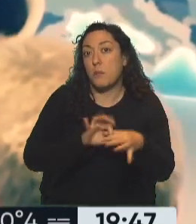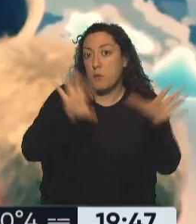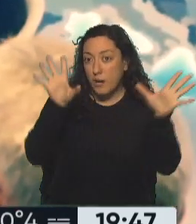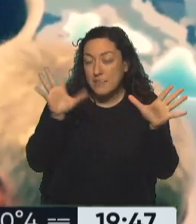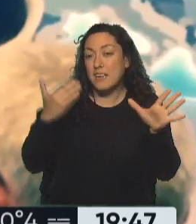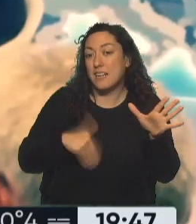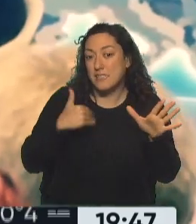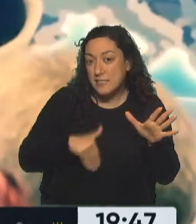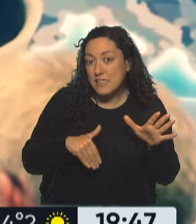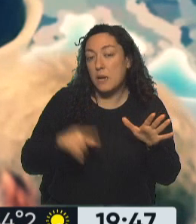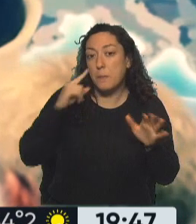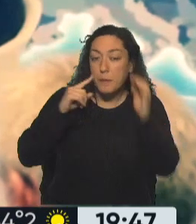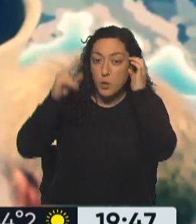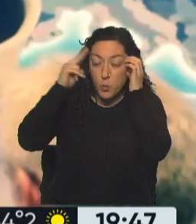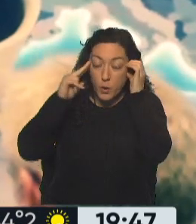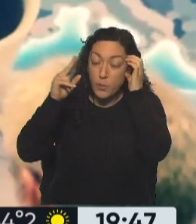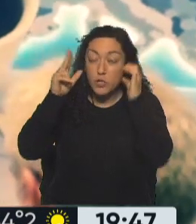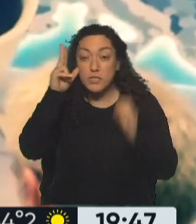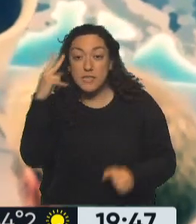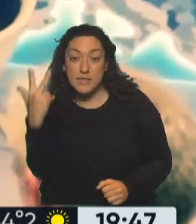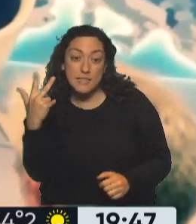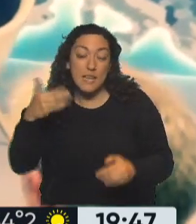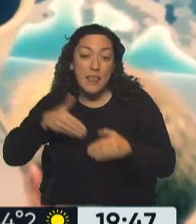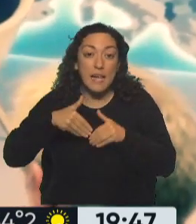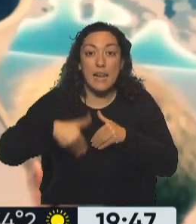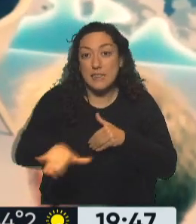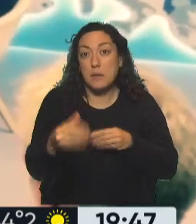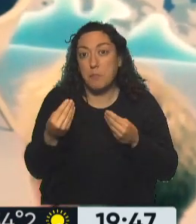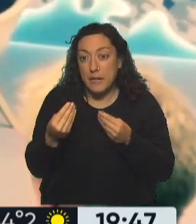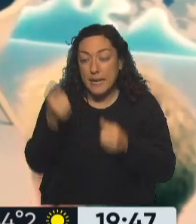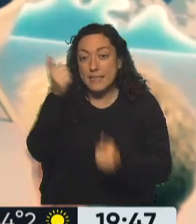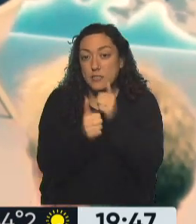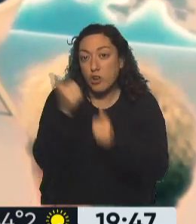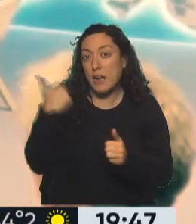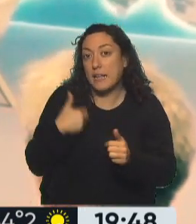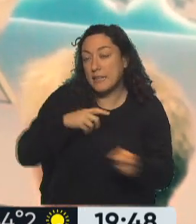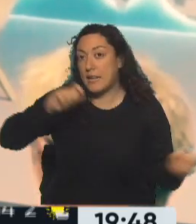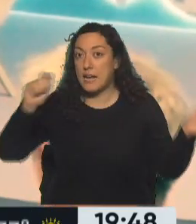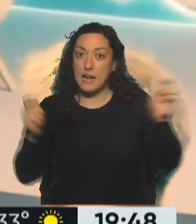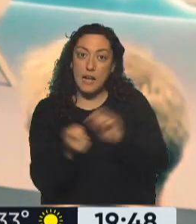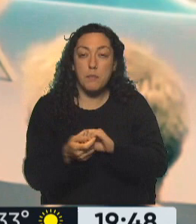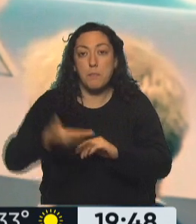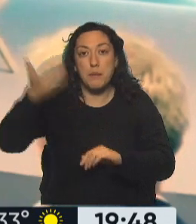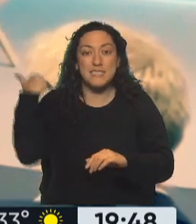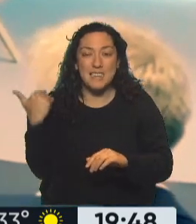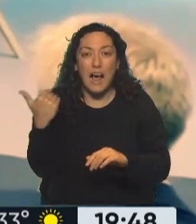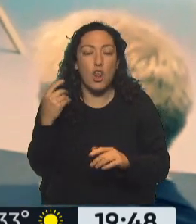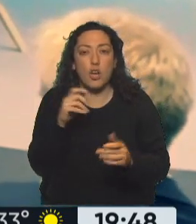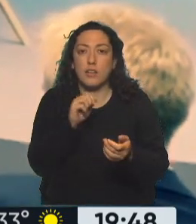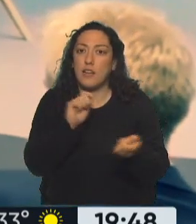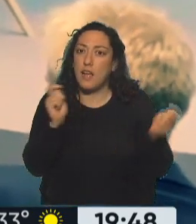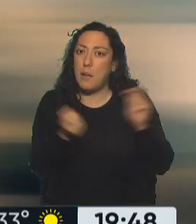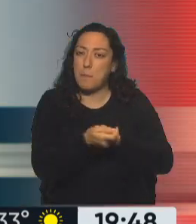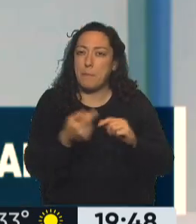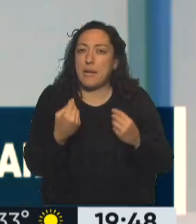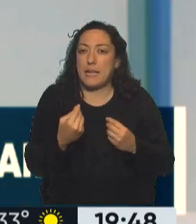en Argentina a partir de 1983 en reescribir la historia de nuestro pasado reciente y garantizarse su